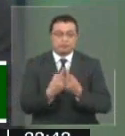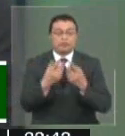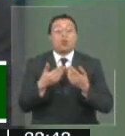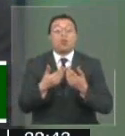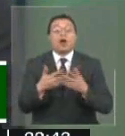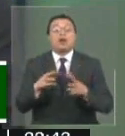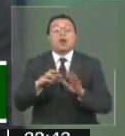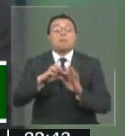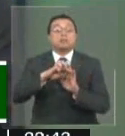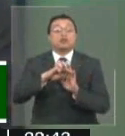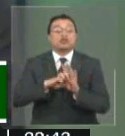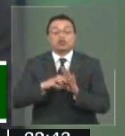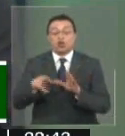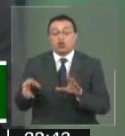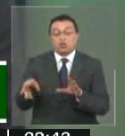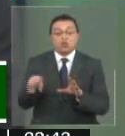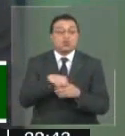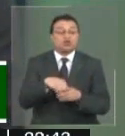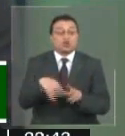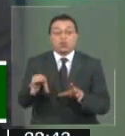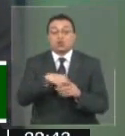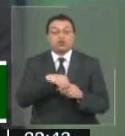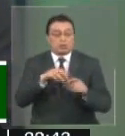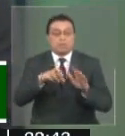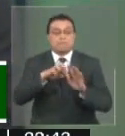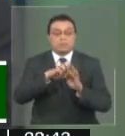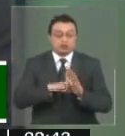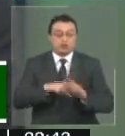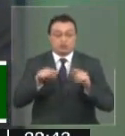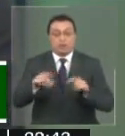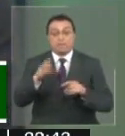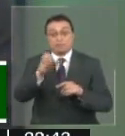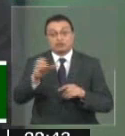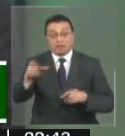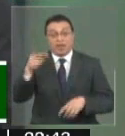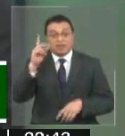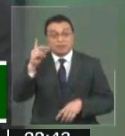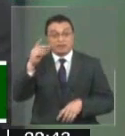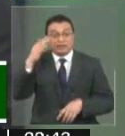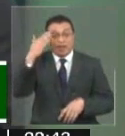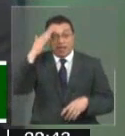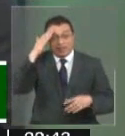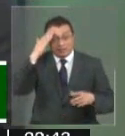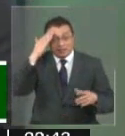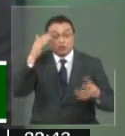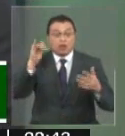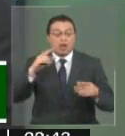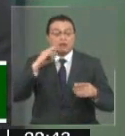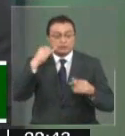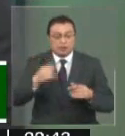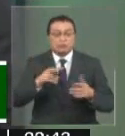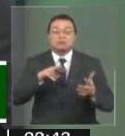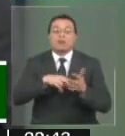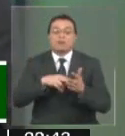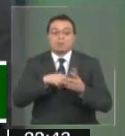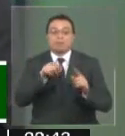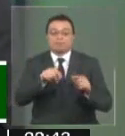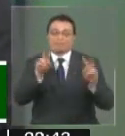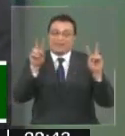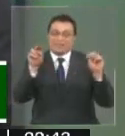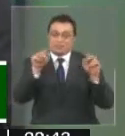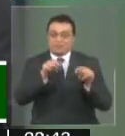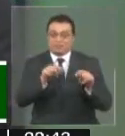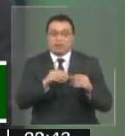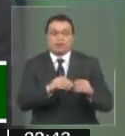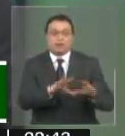proyecto de inclusión, cualquier proyecto donde se trabaja con la evolución de la persona con discapacidad intelectual, siempre se encuentra con este tema. Yo siempre